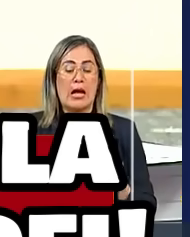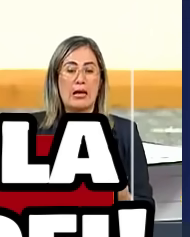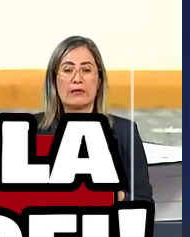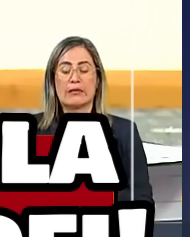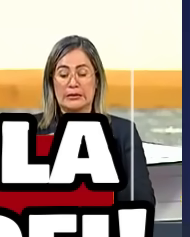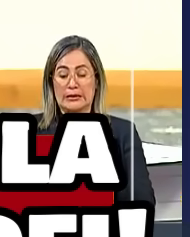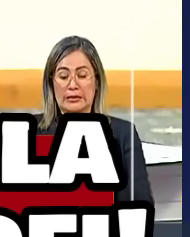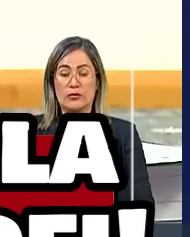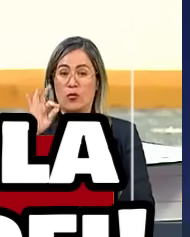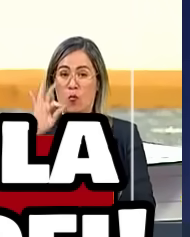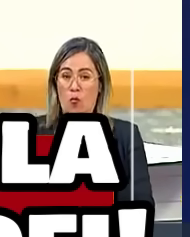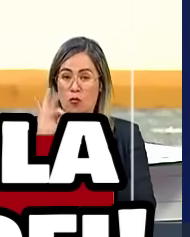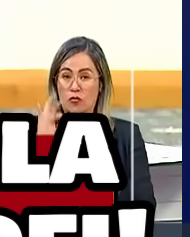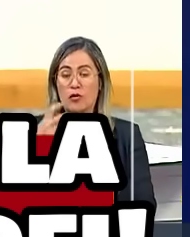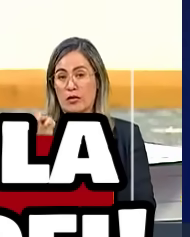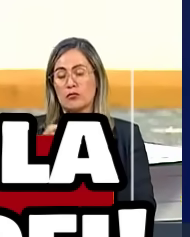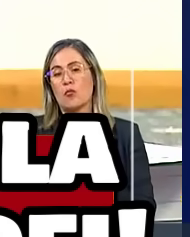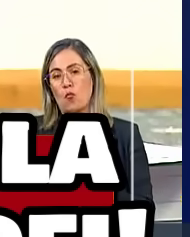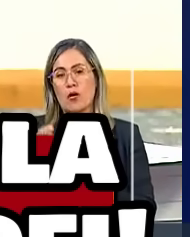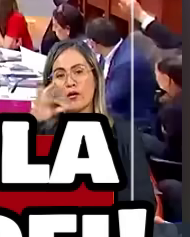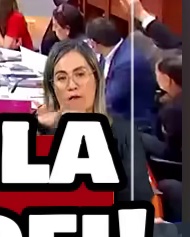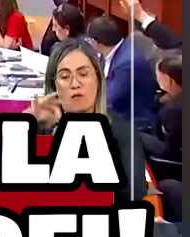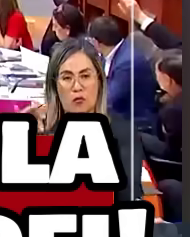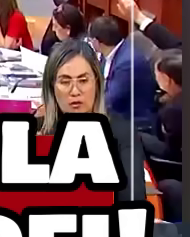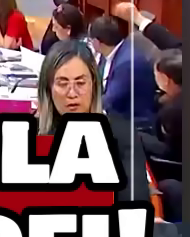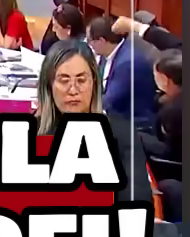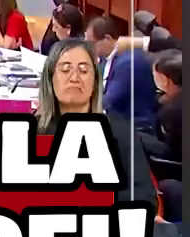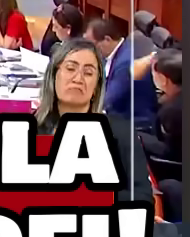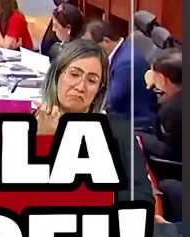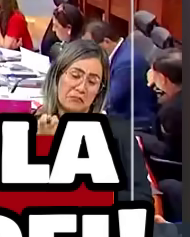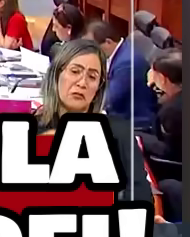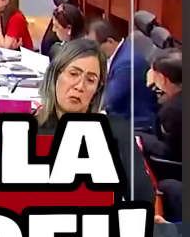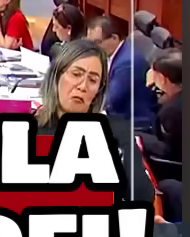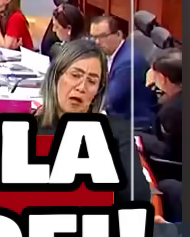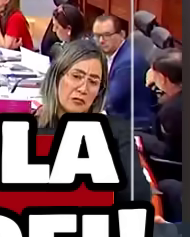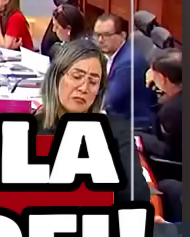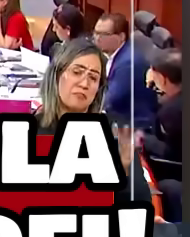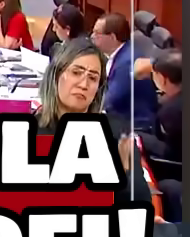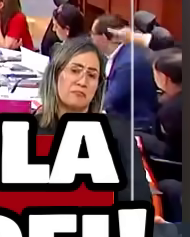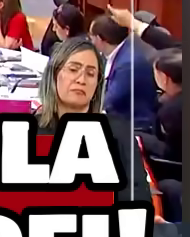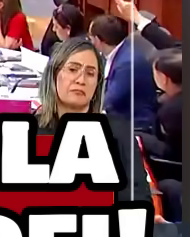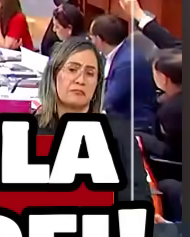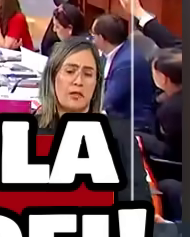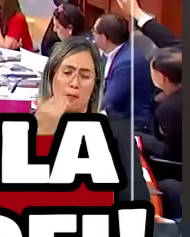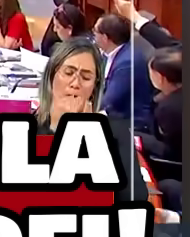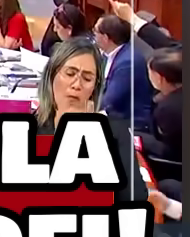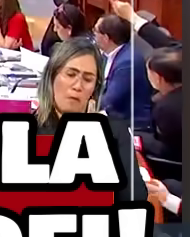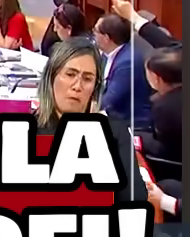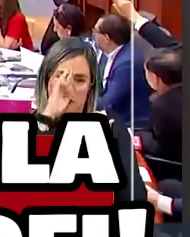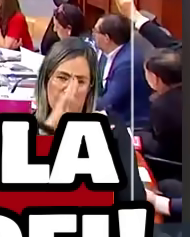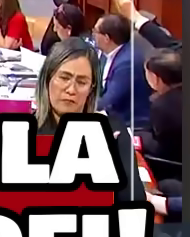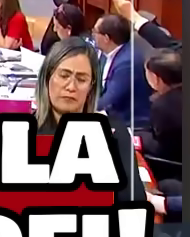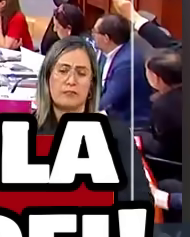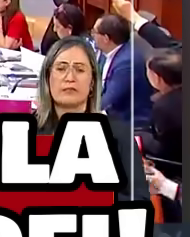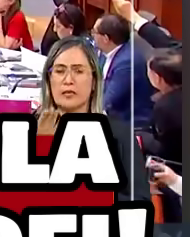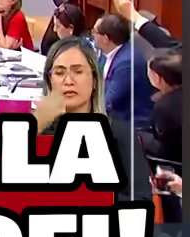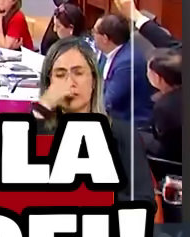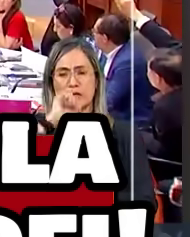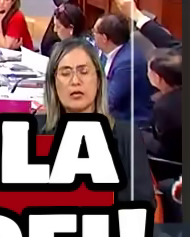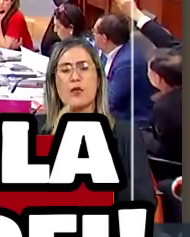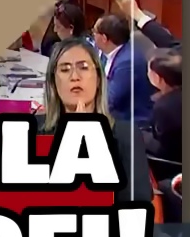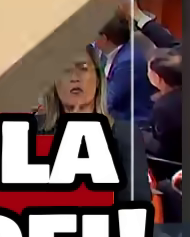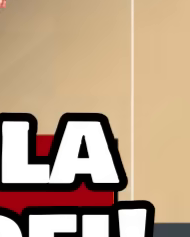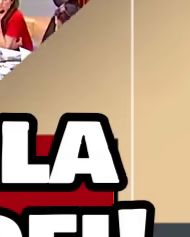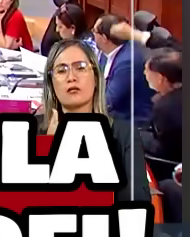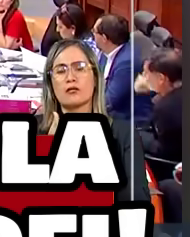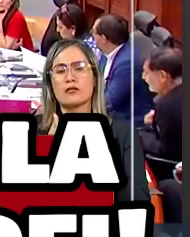de la discusión del punto correspondiente. En eso nos podemos basar y quedamos con la tranquilidad de cumplir el procedimiento. Adelante, secretaria,